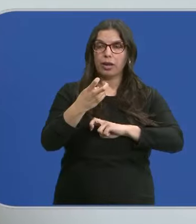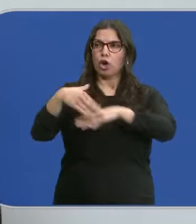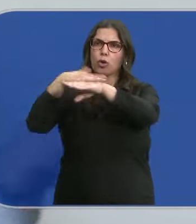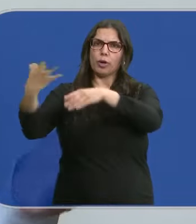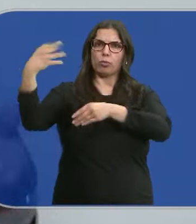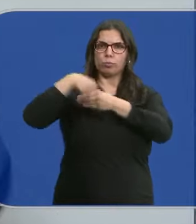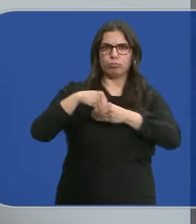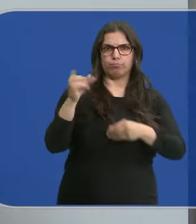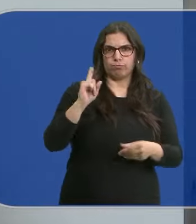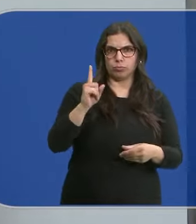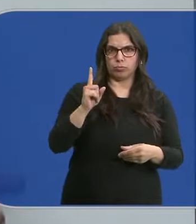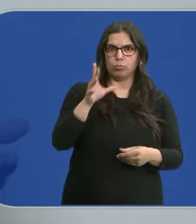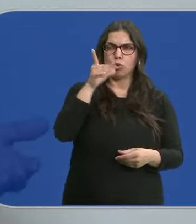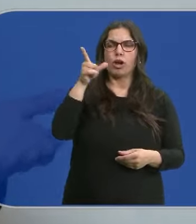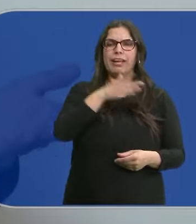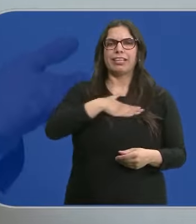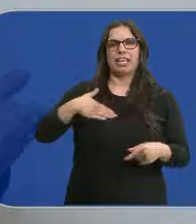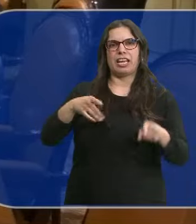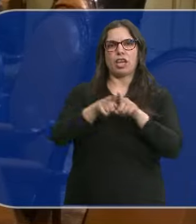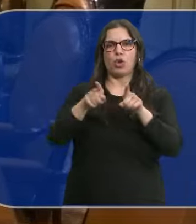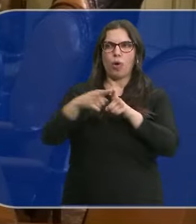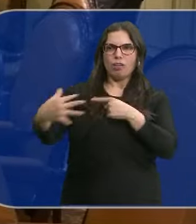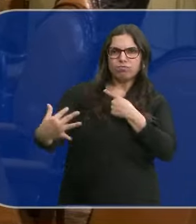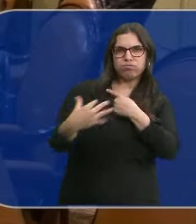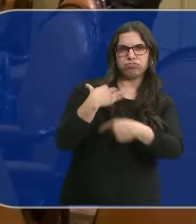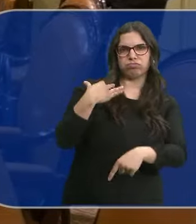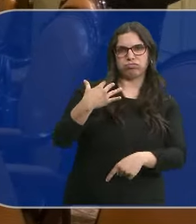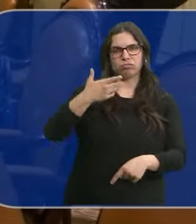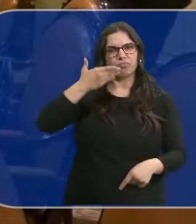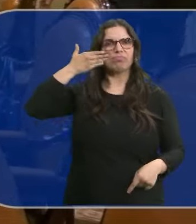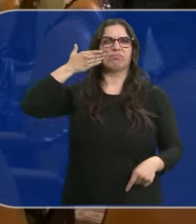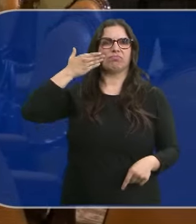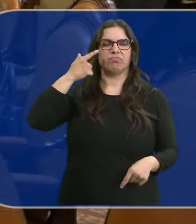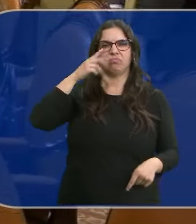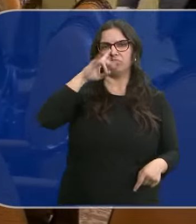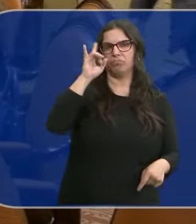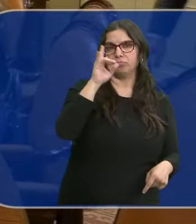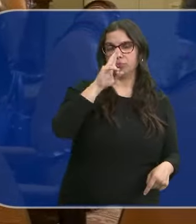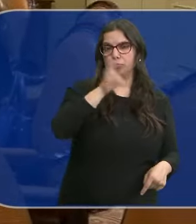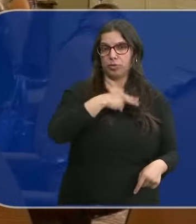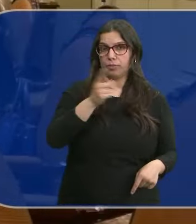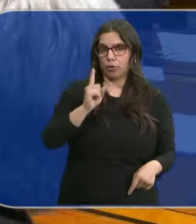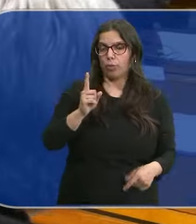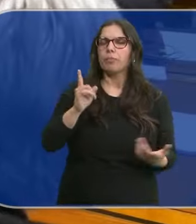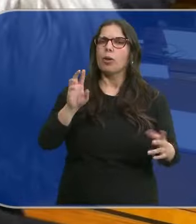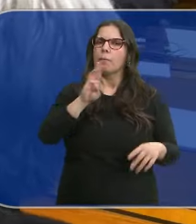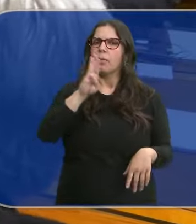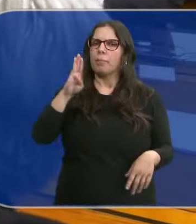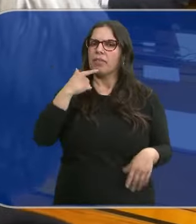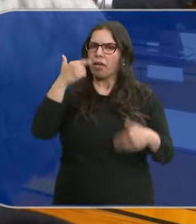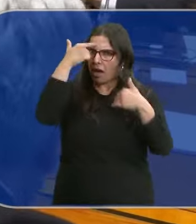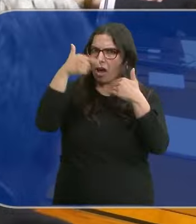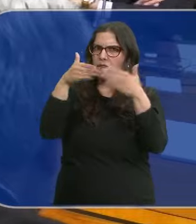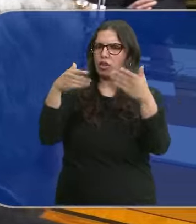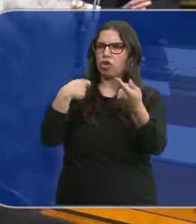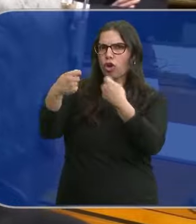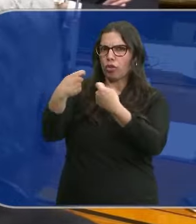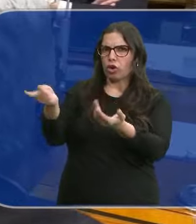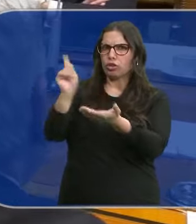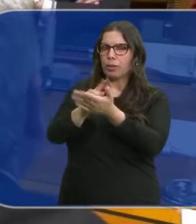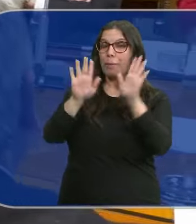del Gobierno por pretender arrogarse la capacidad de influir en la elección de los jueces. Mientras el PP dice estar abierto a volver a negociar su desbloqueo